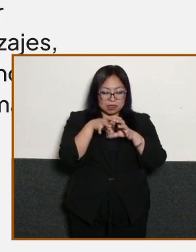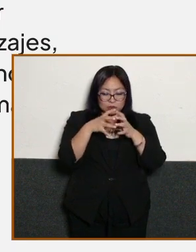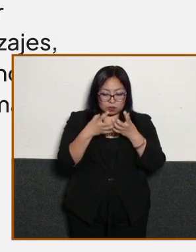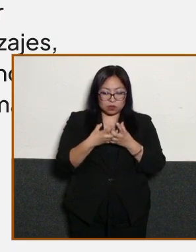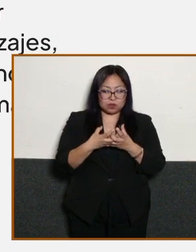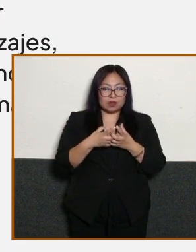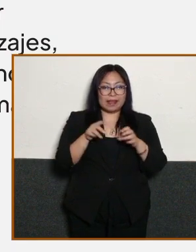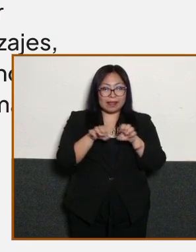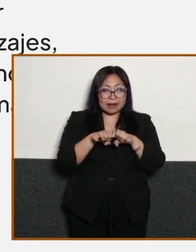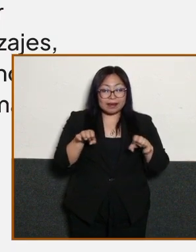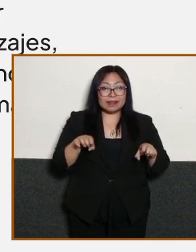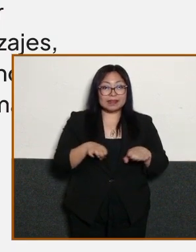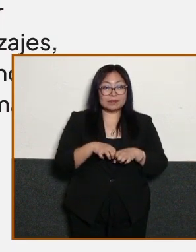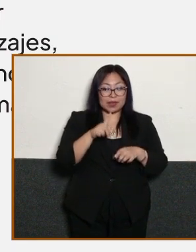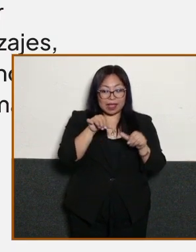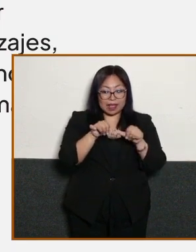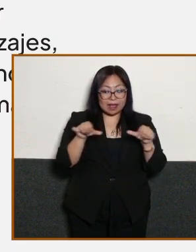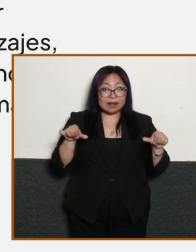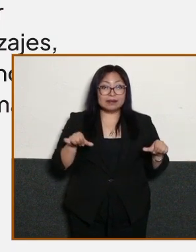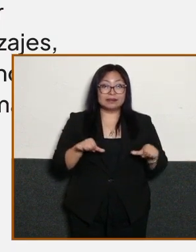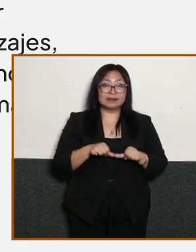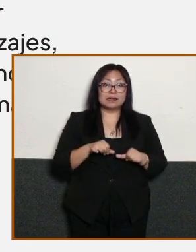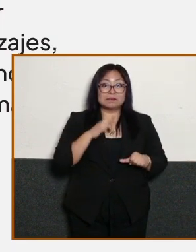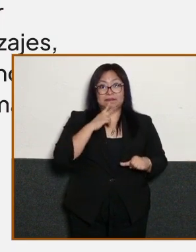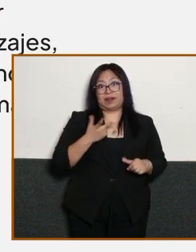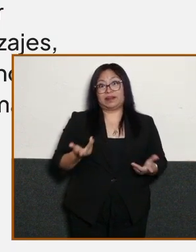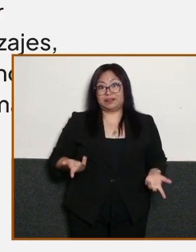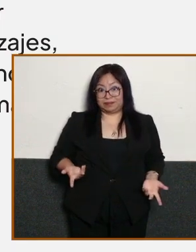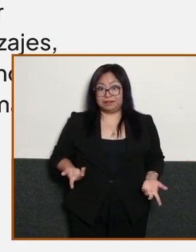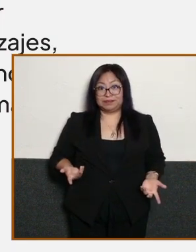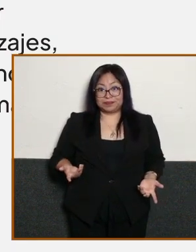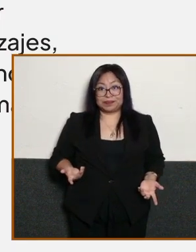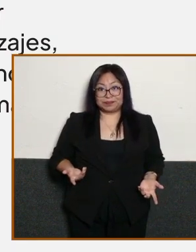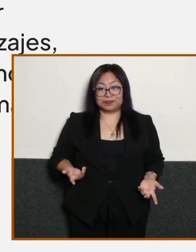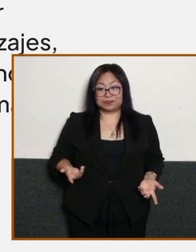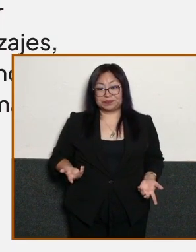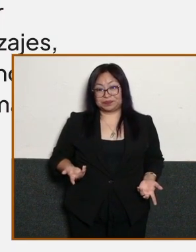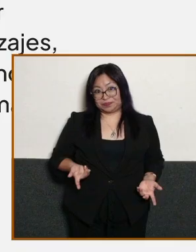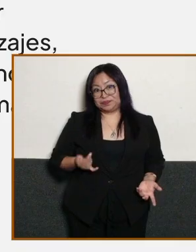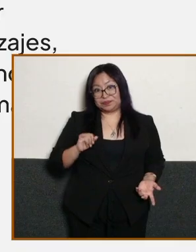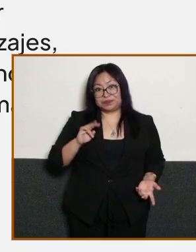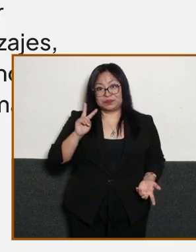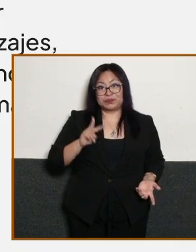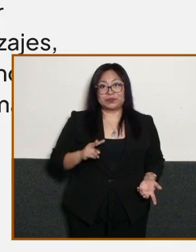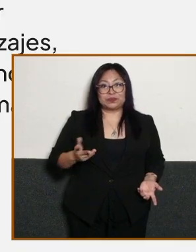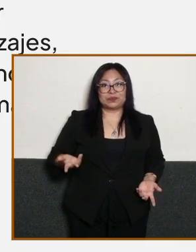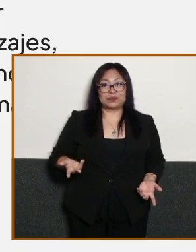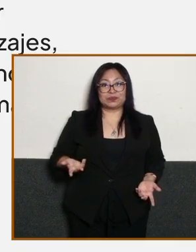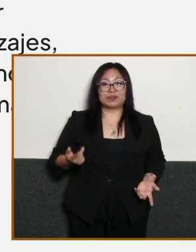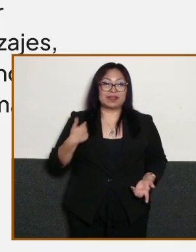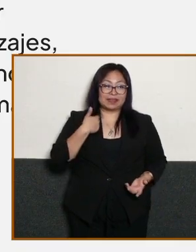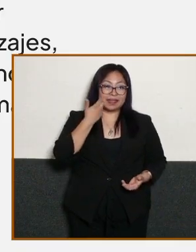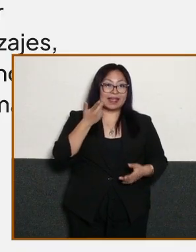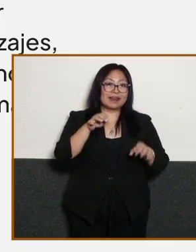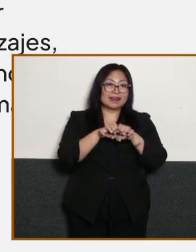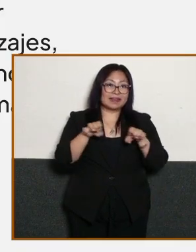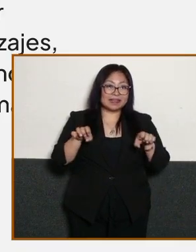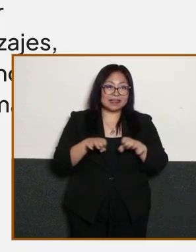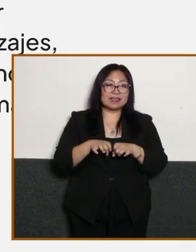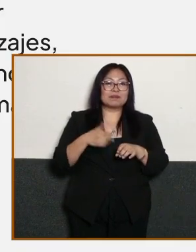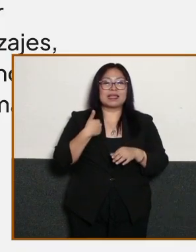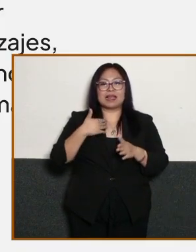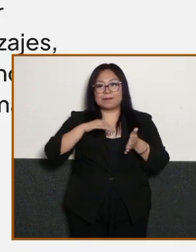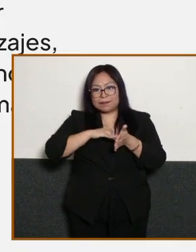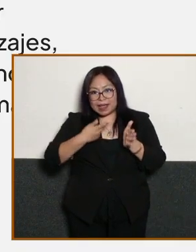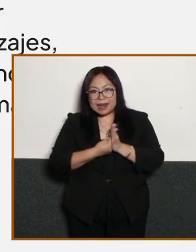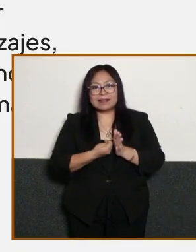bien un equipo en su área. Ah, ¿verdad? Exacto. Oye, yo quiero un equipo que sea un agente de marketing,